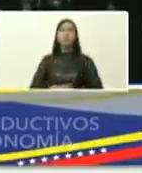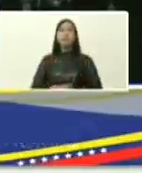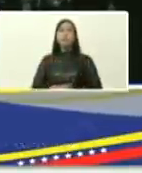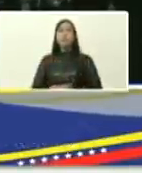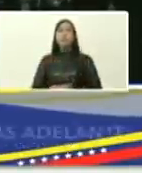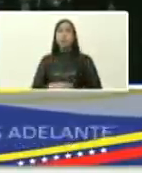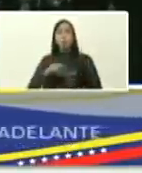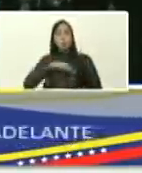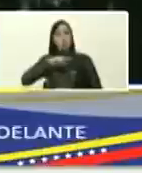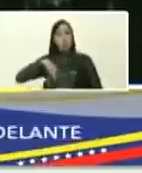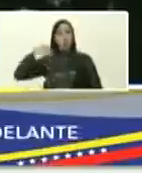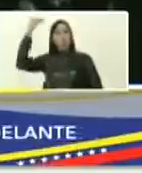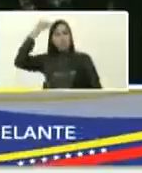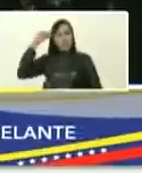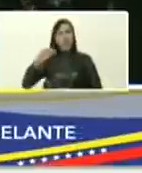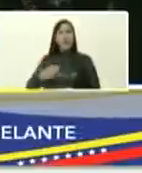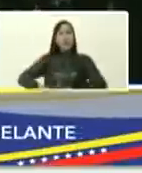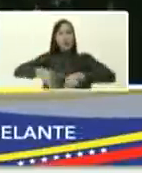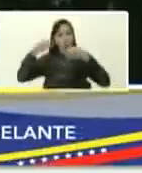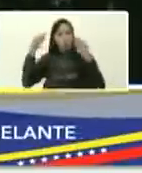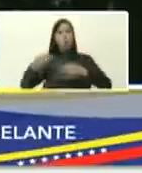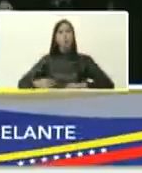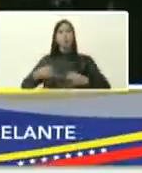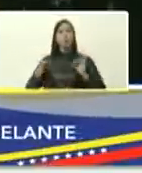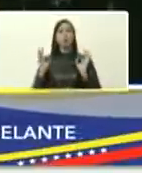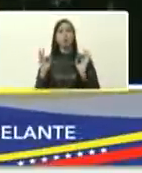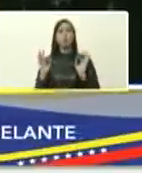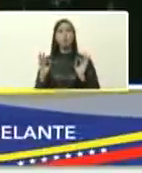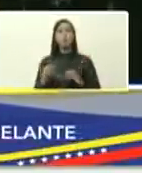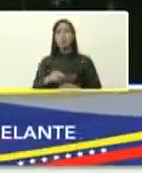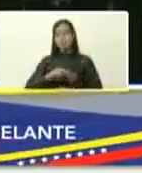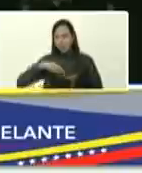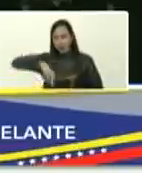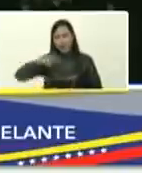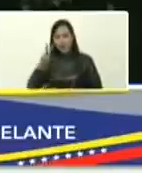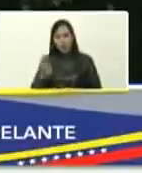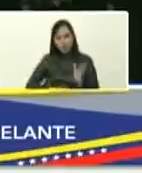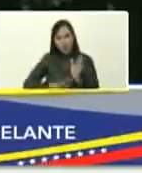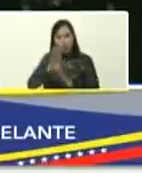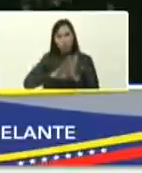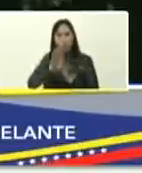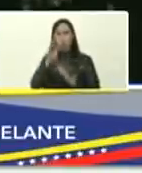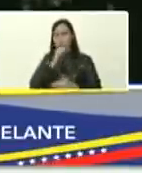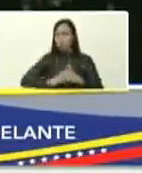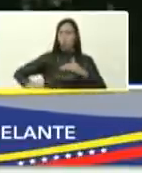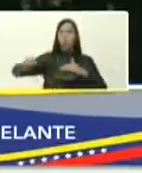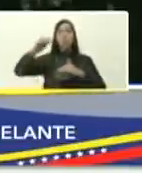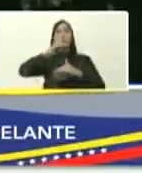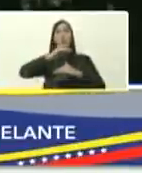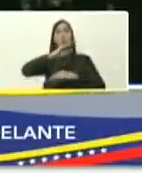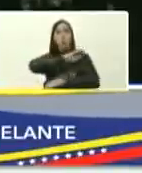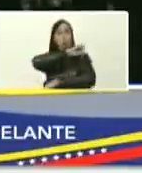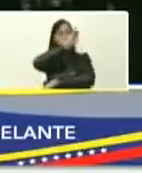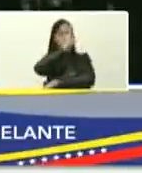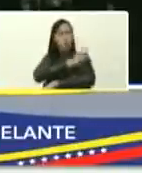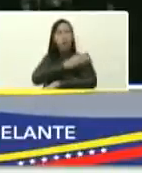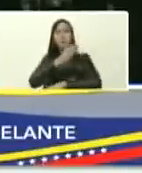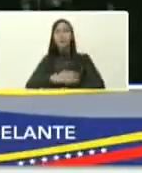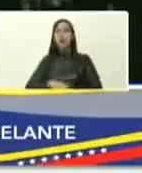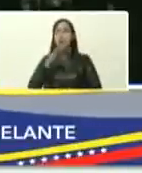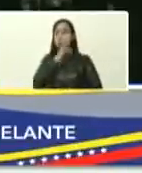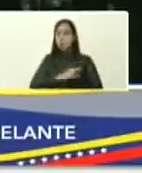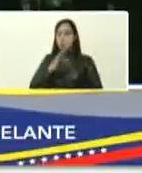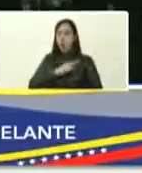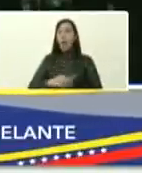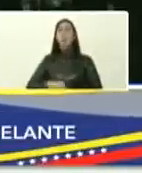utopía nuestra es la utopía concreta de la Venezuela potencia. De la Venezuela del socialismo